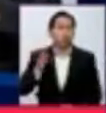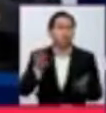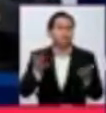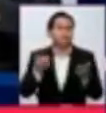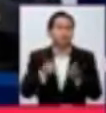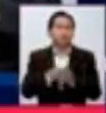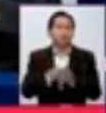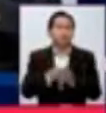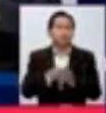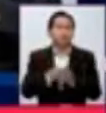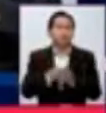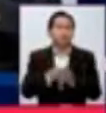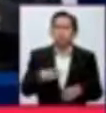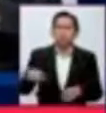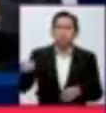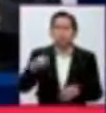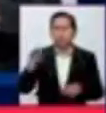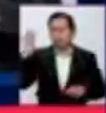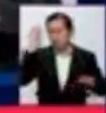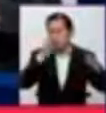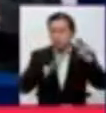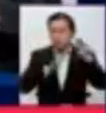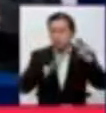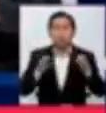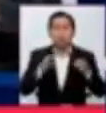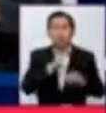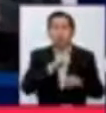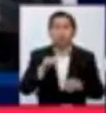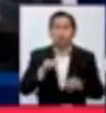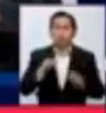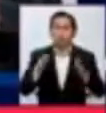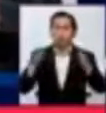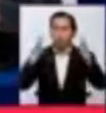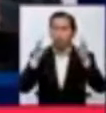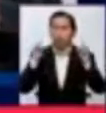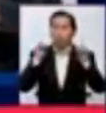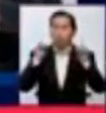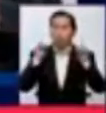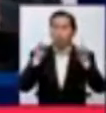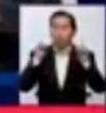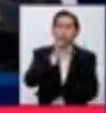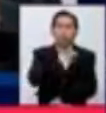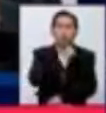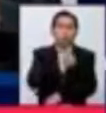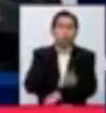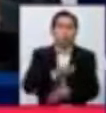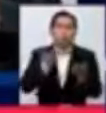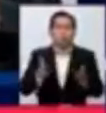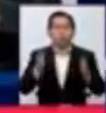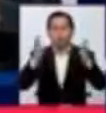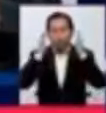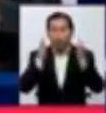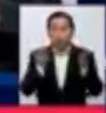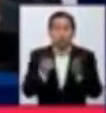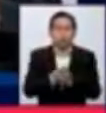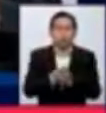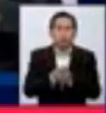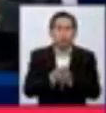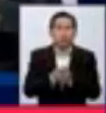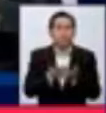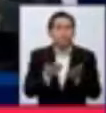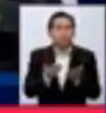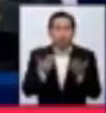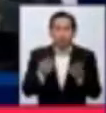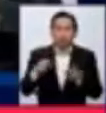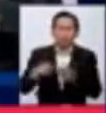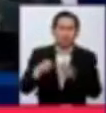generando bastante preocupación y también atención, creo que hay que reconocerlo, de las autoridades públicas. Y bueno, más allá de la